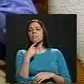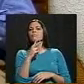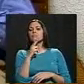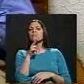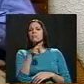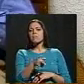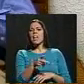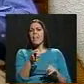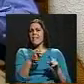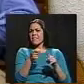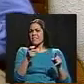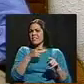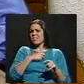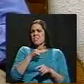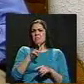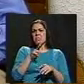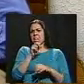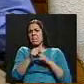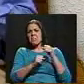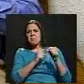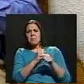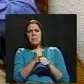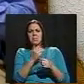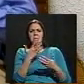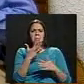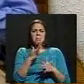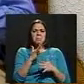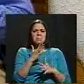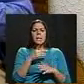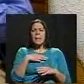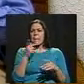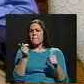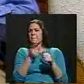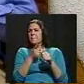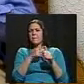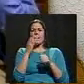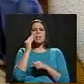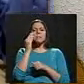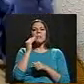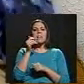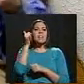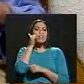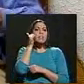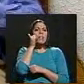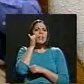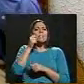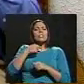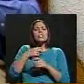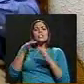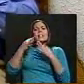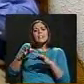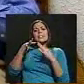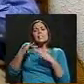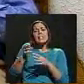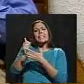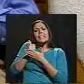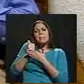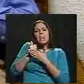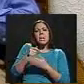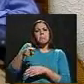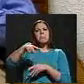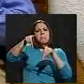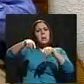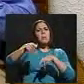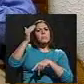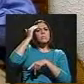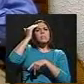Desde que tenía como 3 o 4 años, las primeras experiencias fueron por teléfono, tratando de que me ayudara, y la gente sabía, y lo